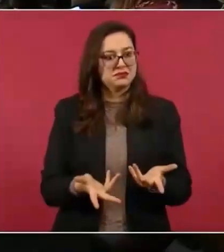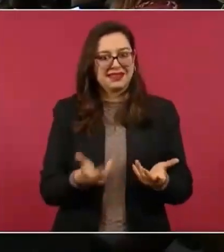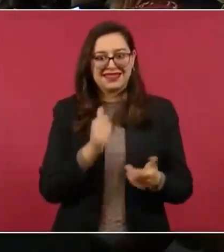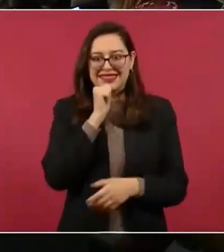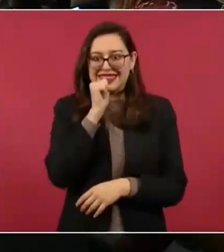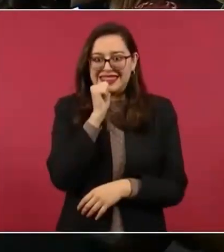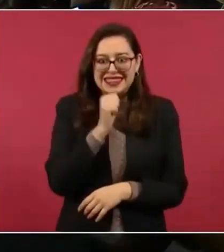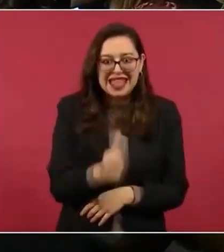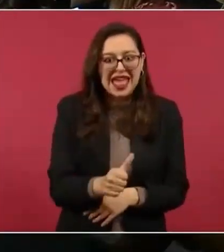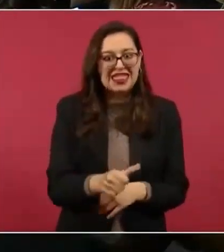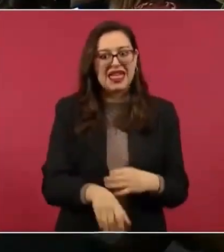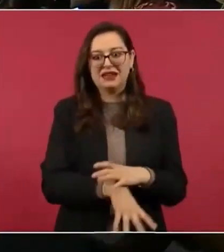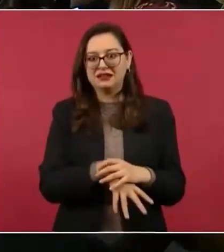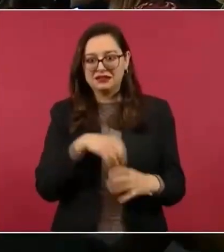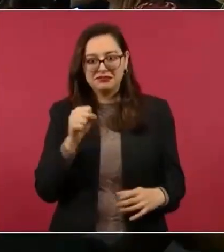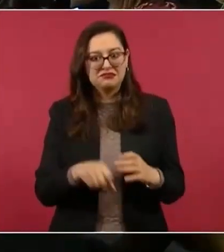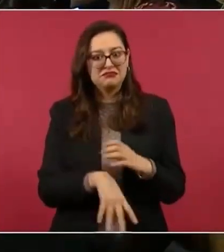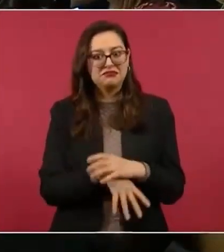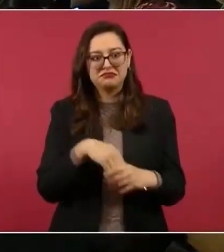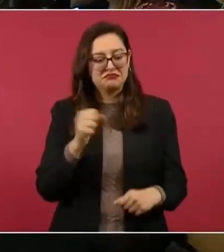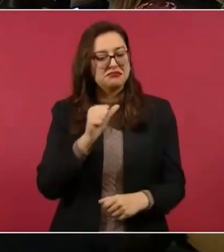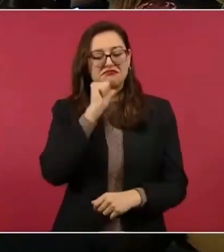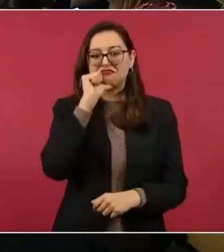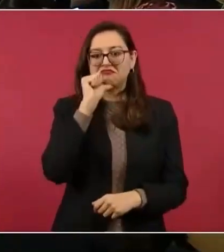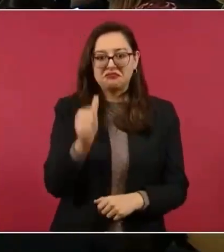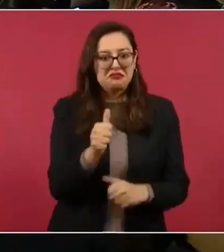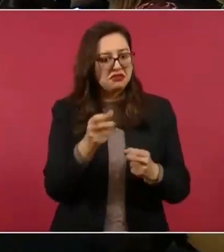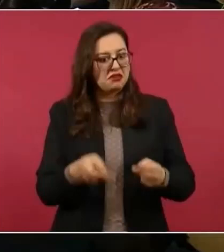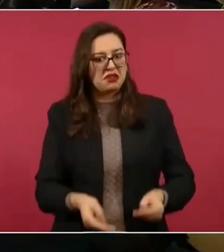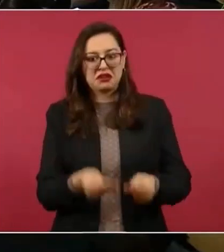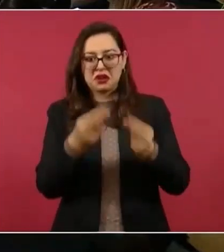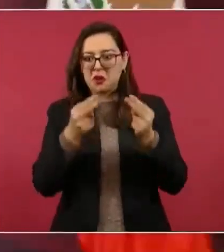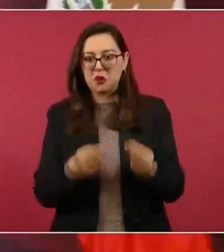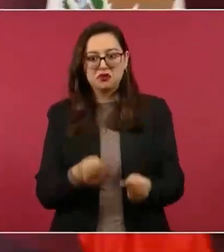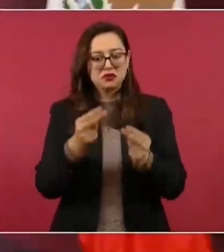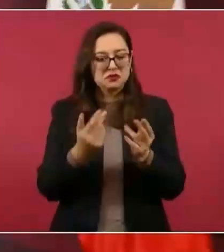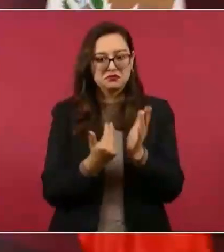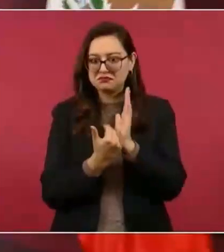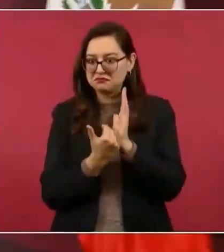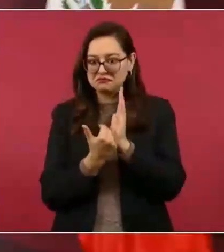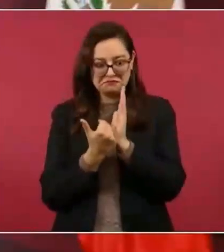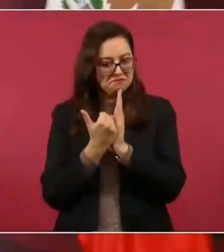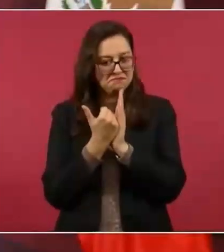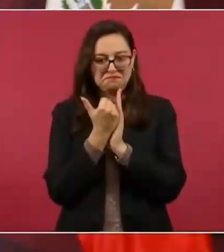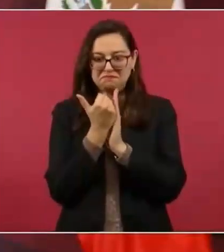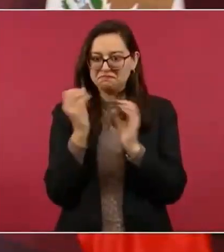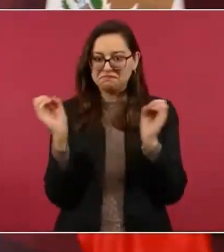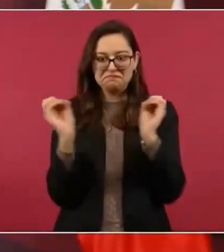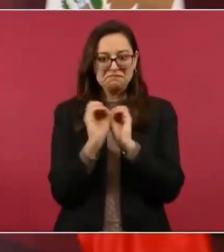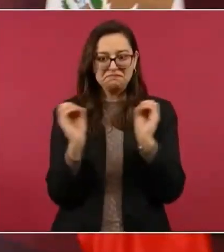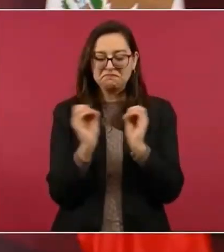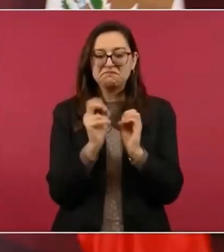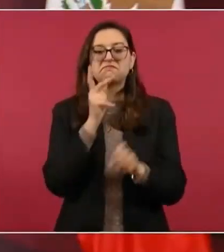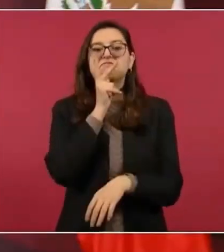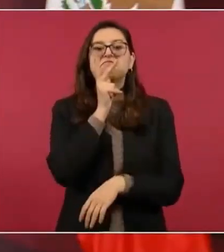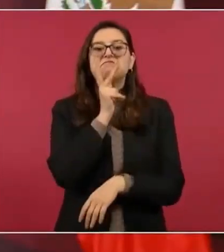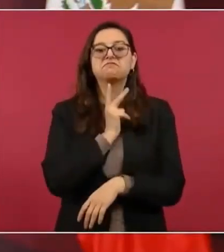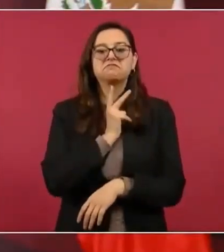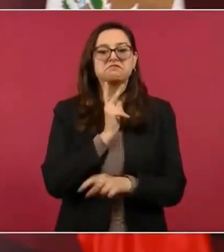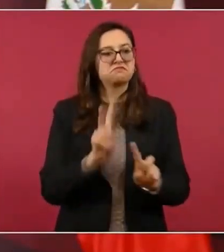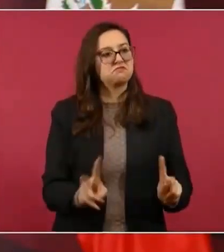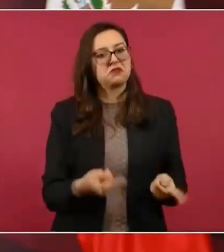en la producción, de declinación de los campos petroleros que los agotaron,